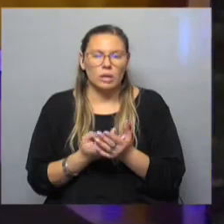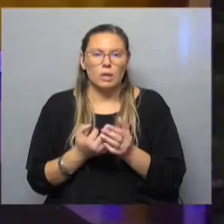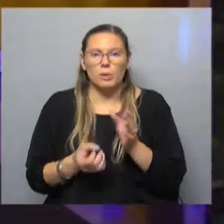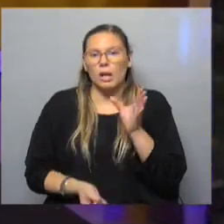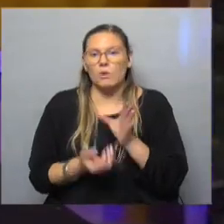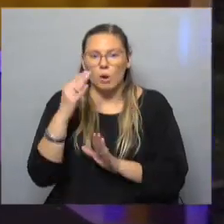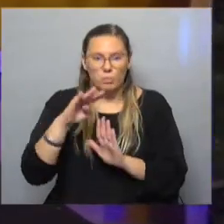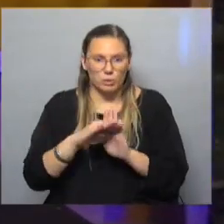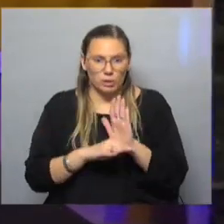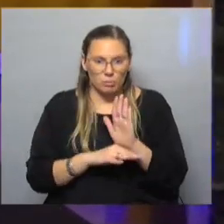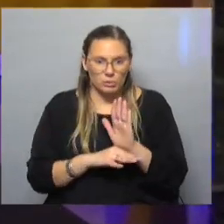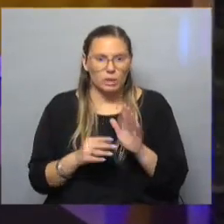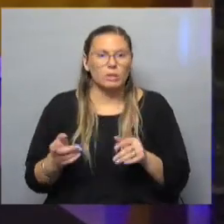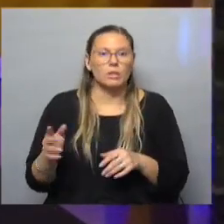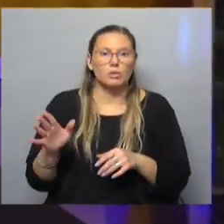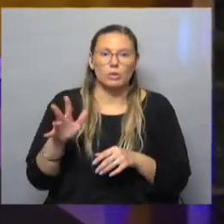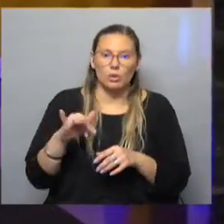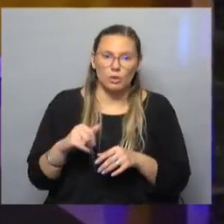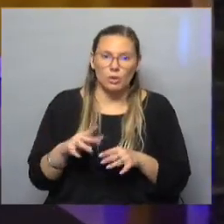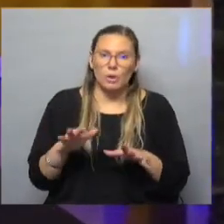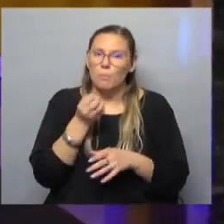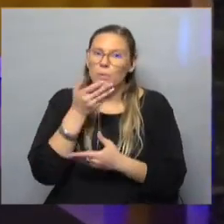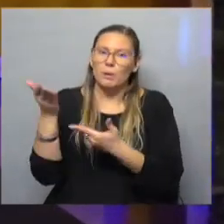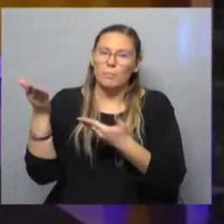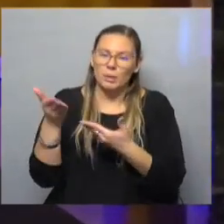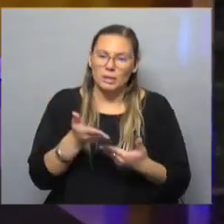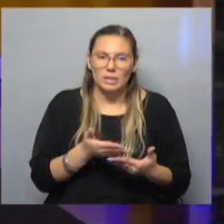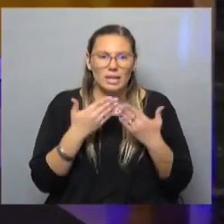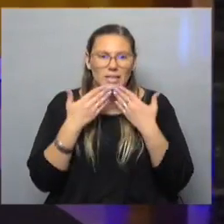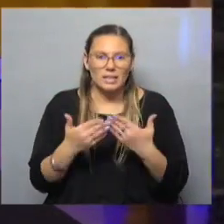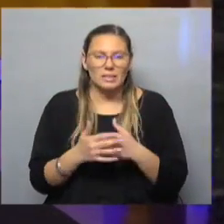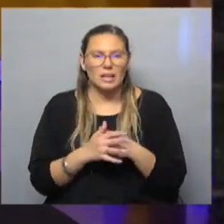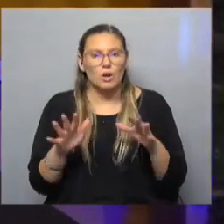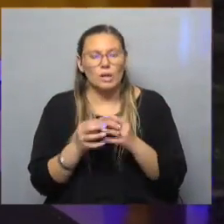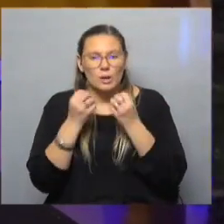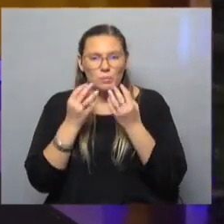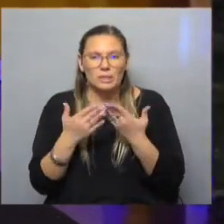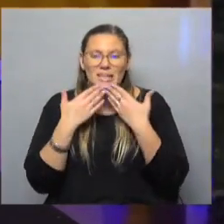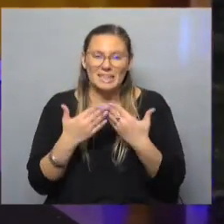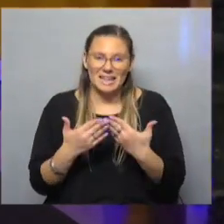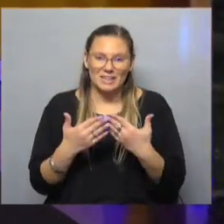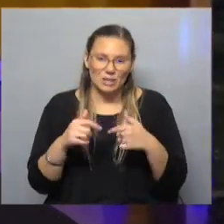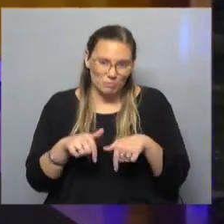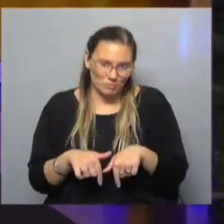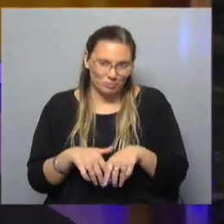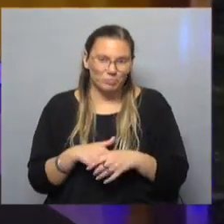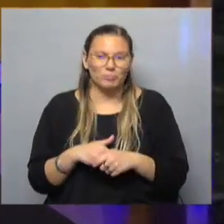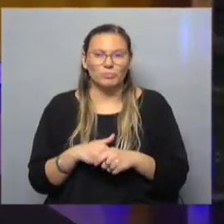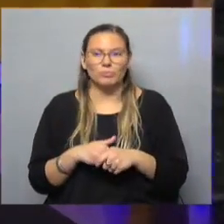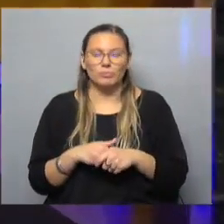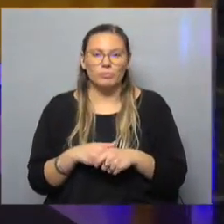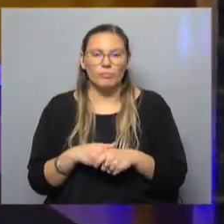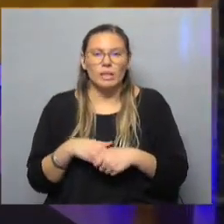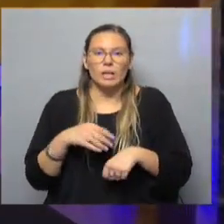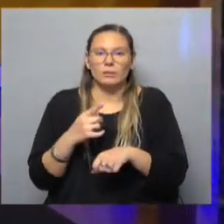nueva programación de todos estos días. Bienvenida, Elena, muchas gracias por acompañarnos. ¿Cómo andás? Hola, ¿cómo están? Muchas gracias por recibirme. Bueno, en